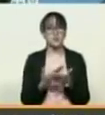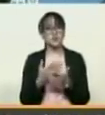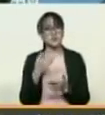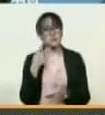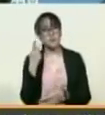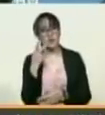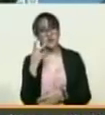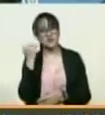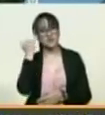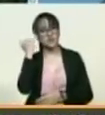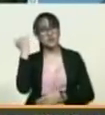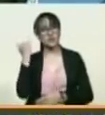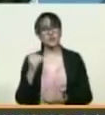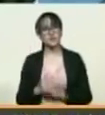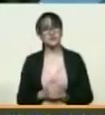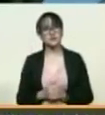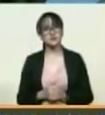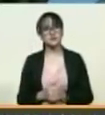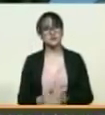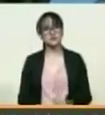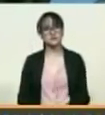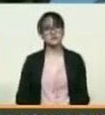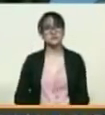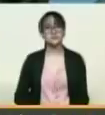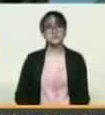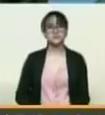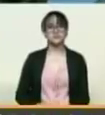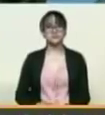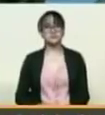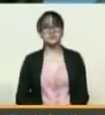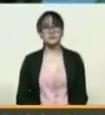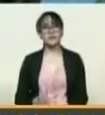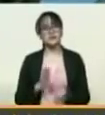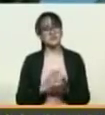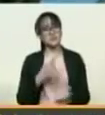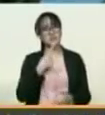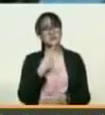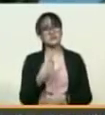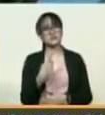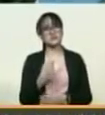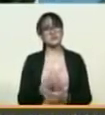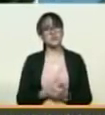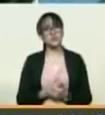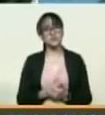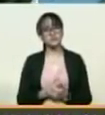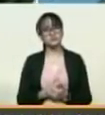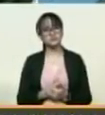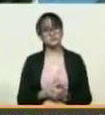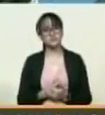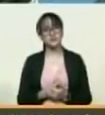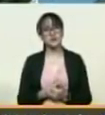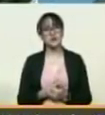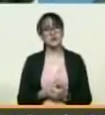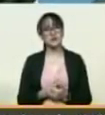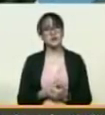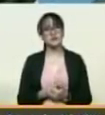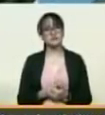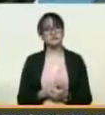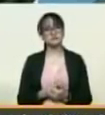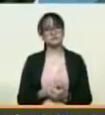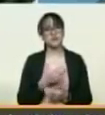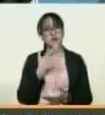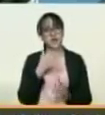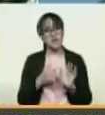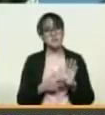ideológicas contrapuestas. Nosotros siempre decimos que en pocas partes del mundo, y América Latina tiene algunos ejemplos,